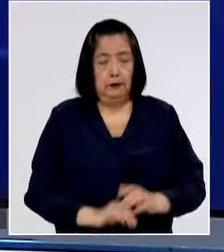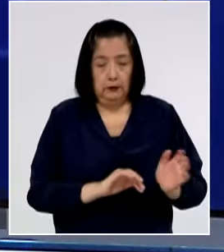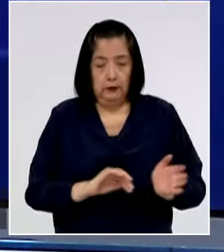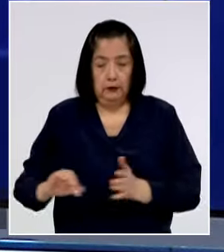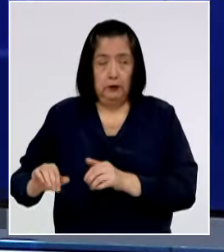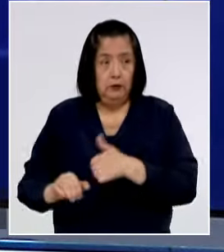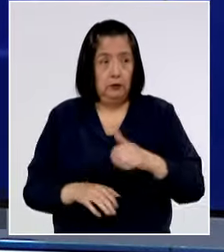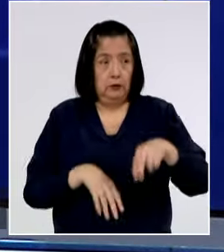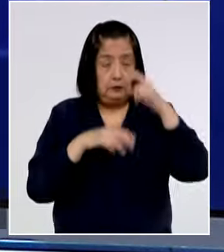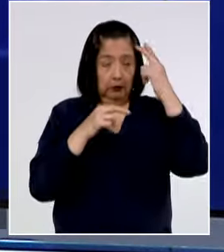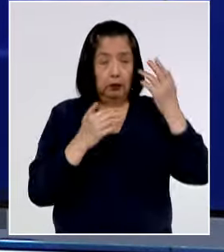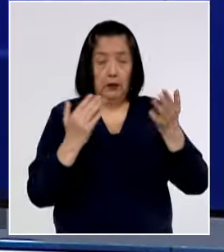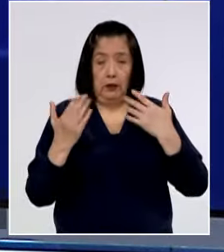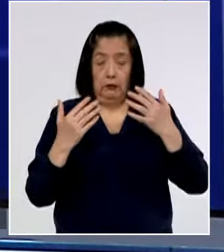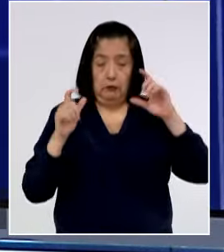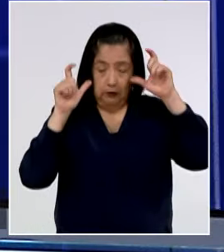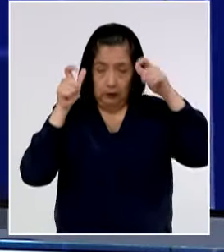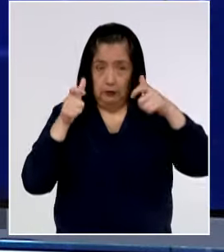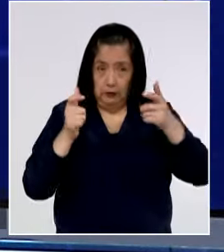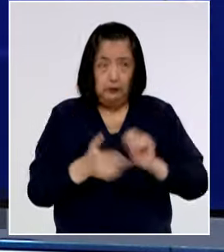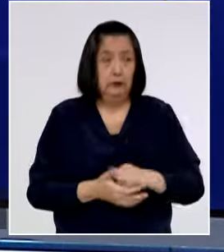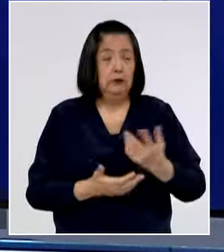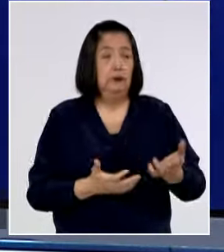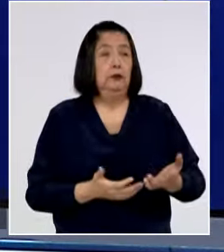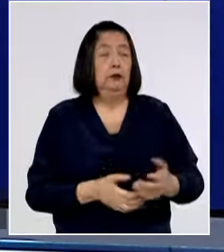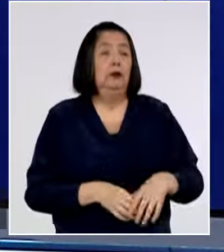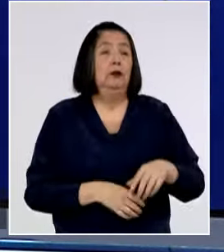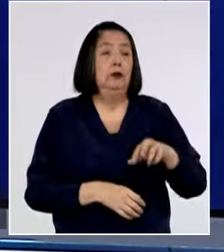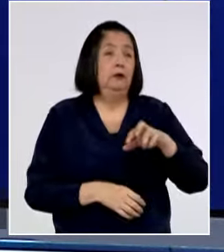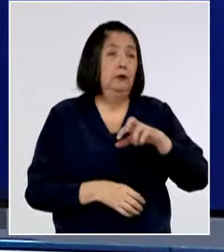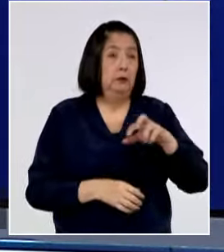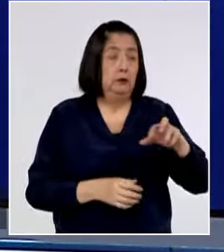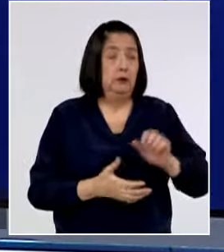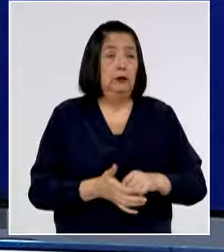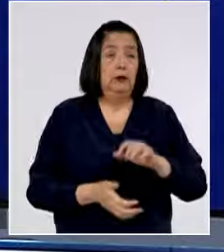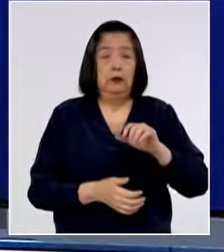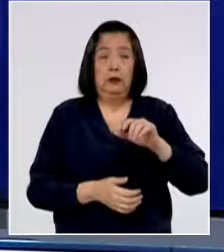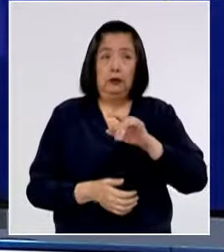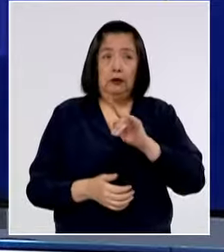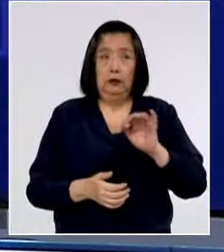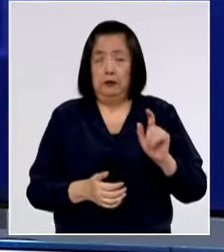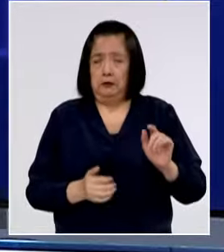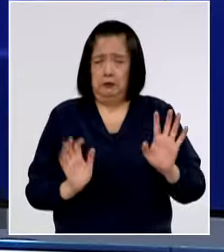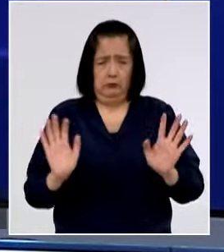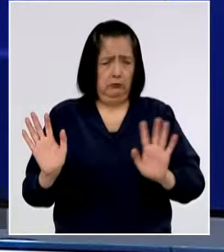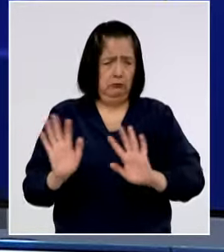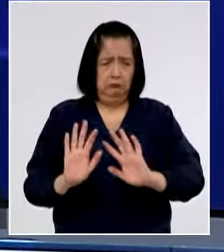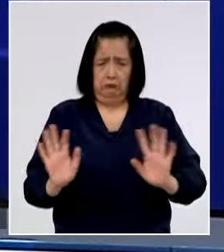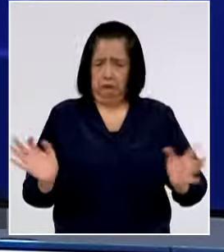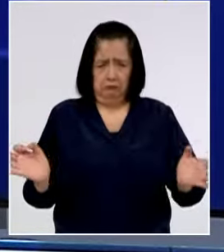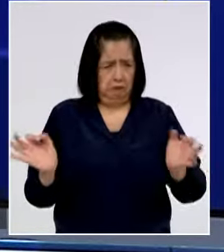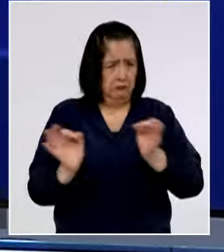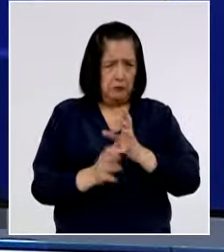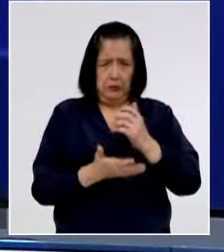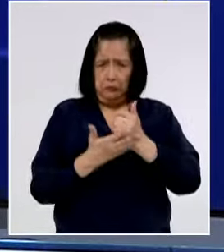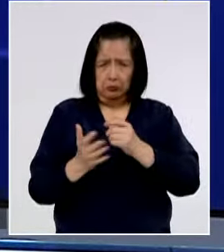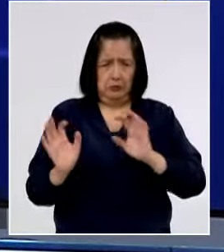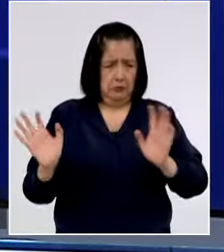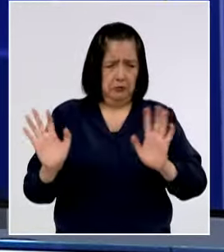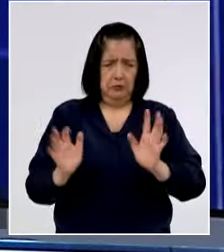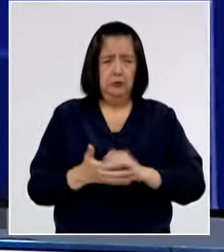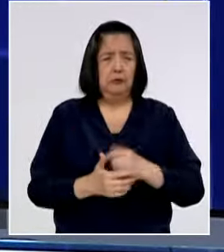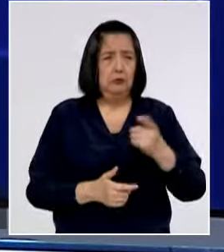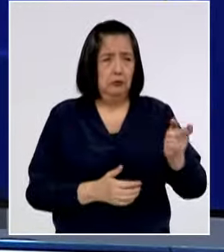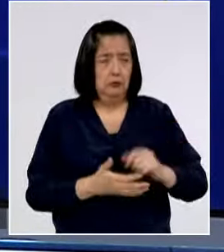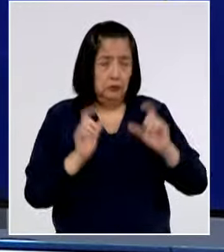en otras notas habló la congresista de podemos Kira alcarraz ella niega cualquier intercambio de favores con el